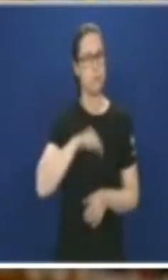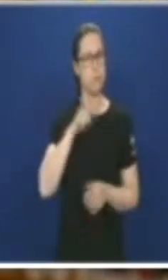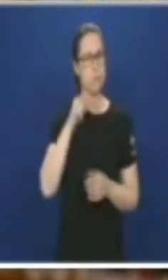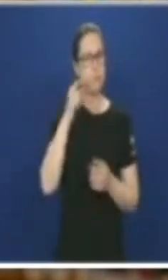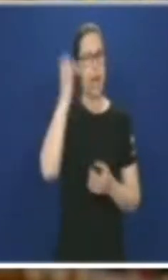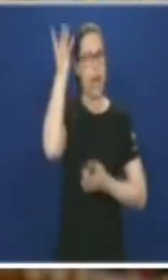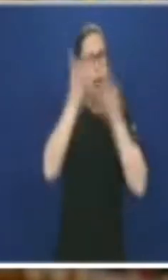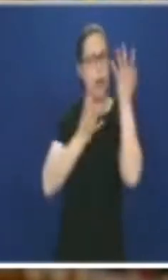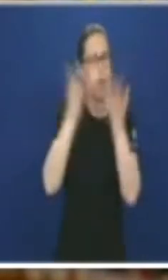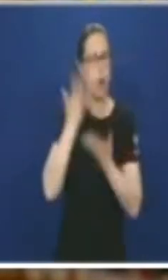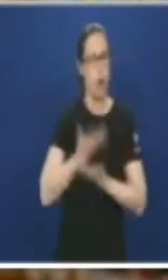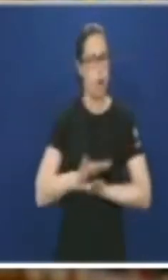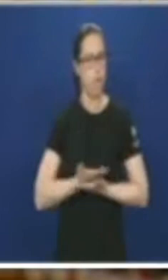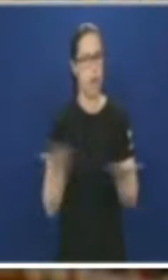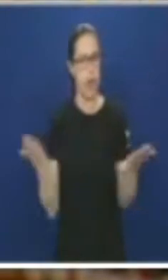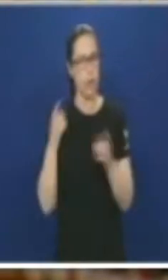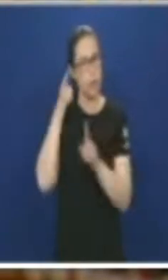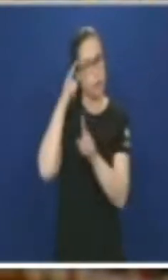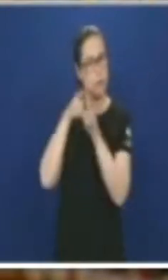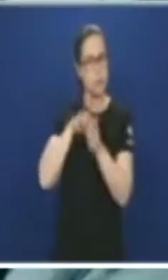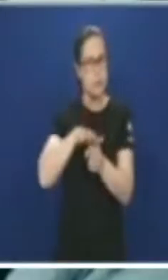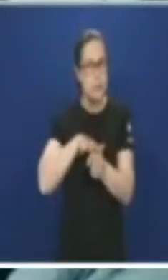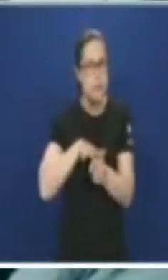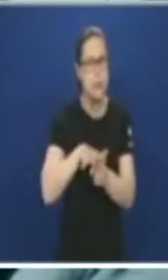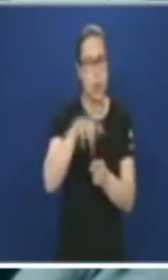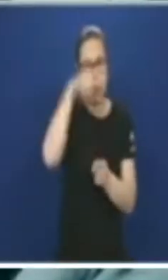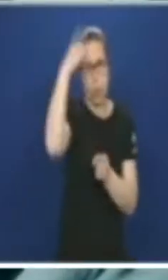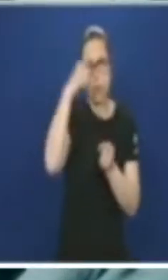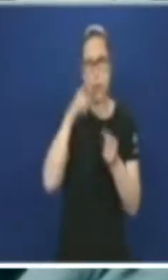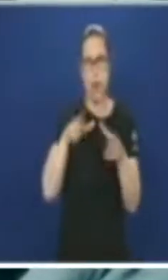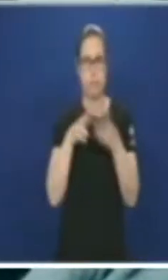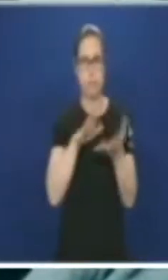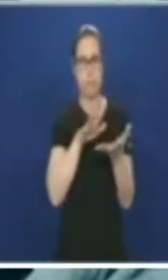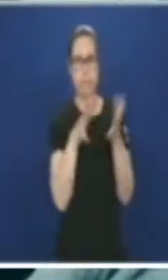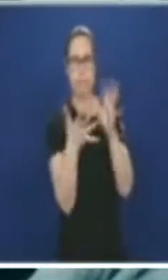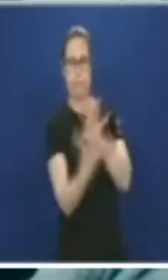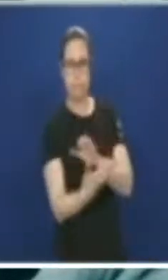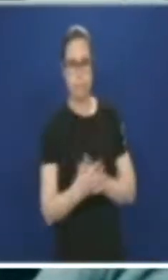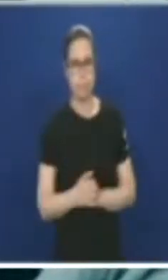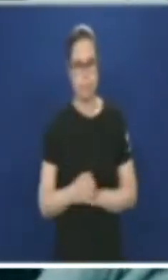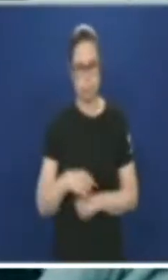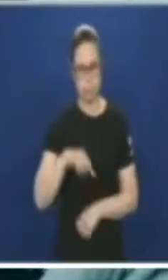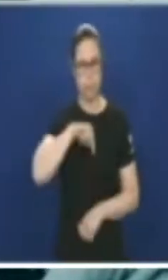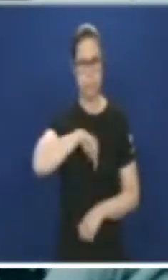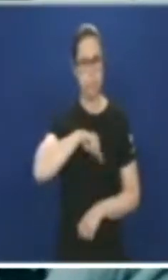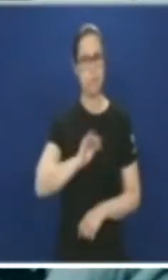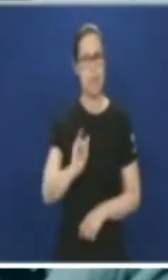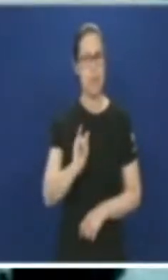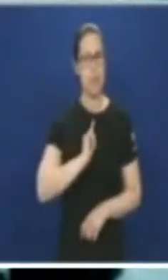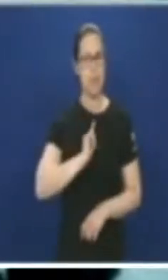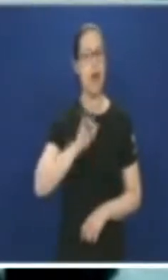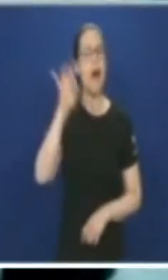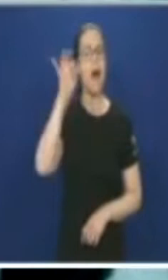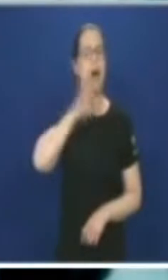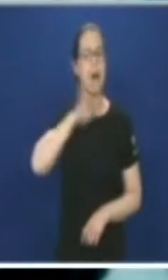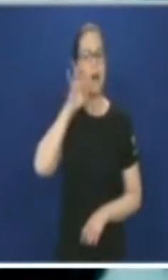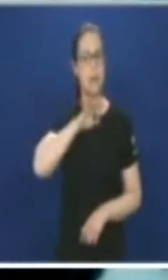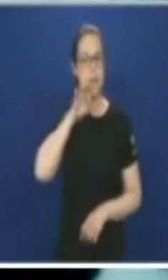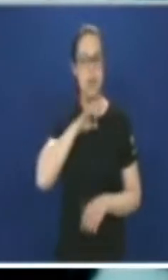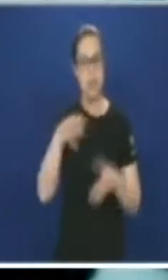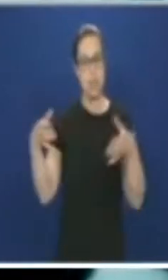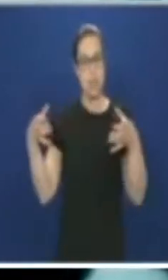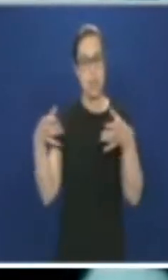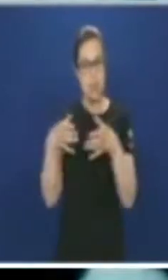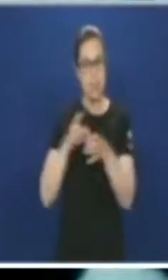creador e no poder transformador da cultura. Identifícanse como galegos e comprométense con